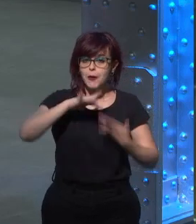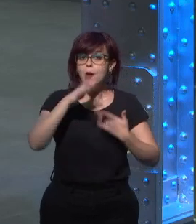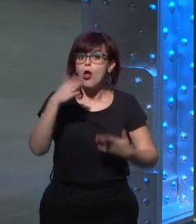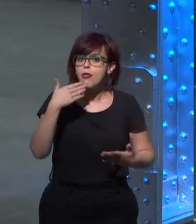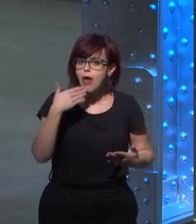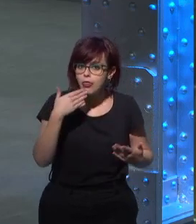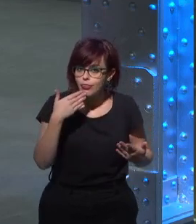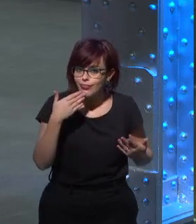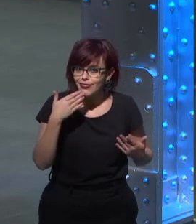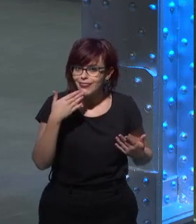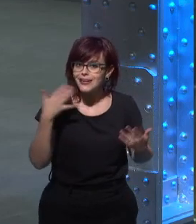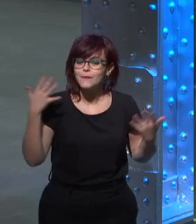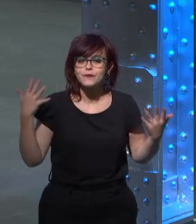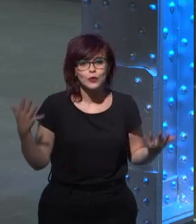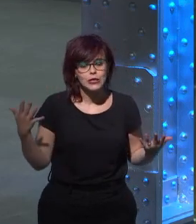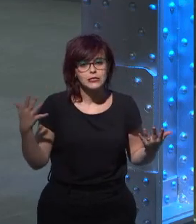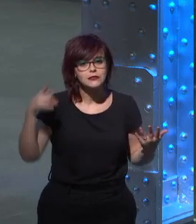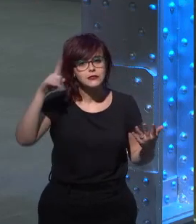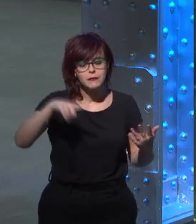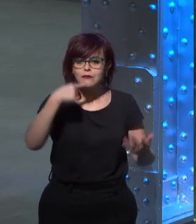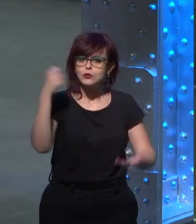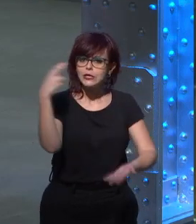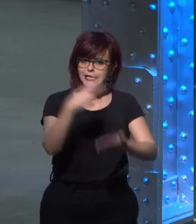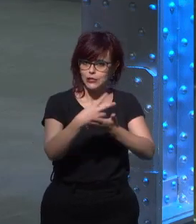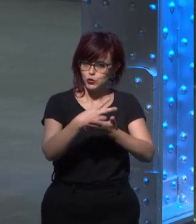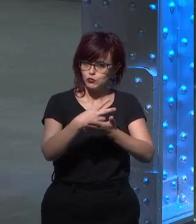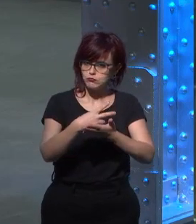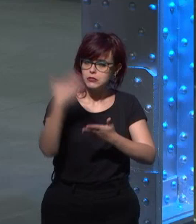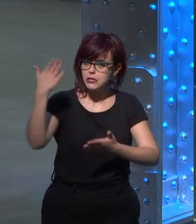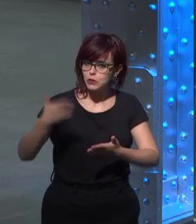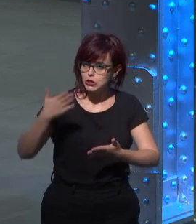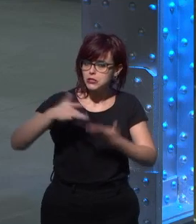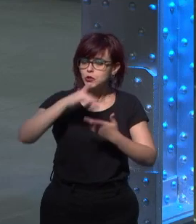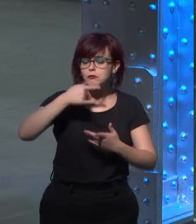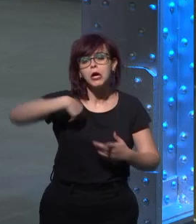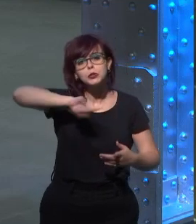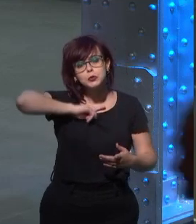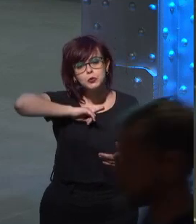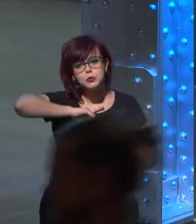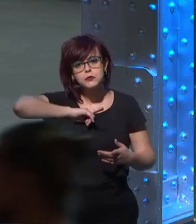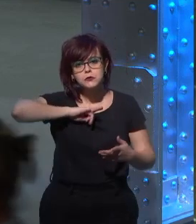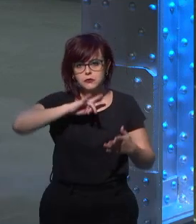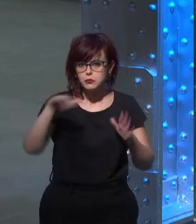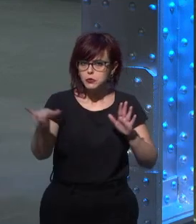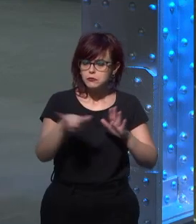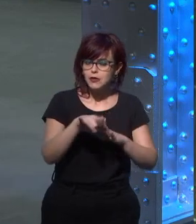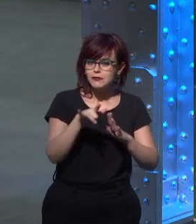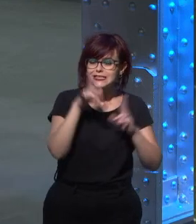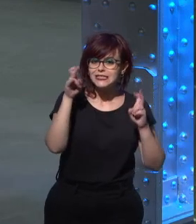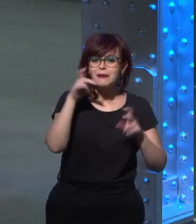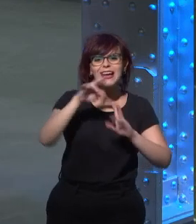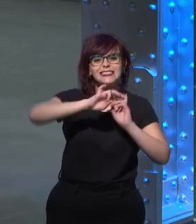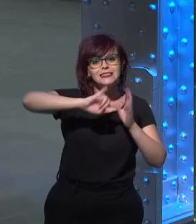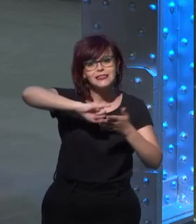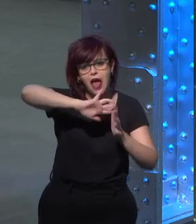edad. Y además tenemos que afrontar algo que efectivamente nos viene de frente, que es la transformación